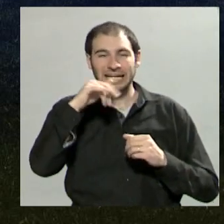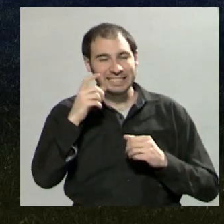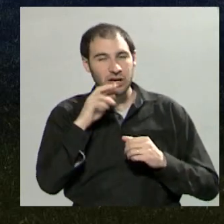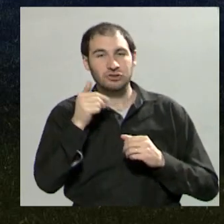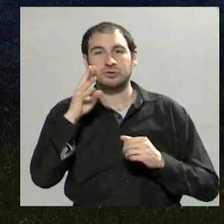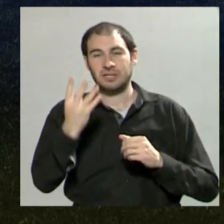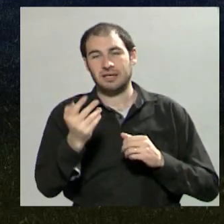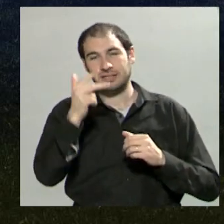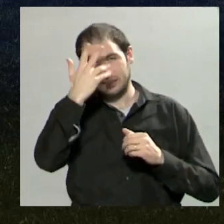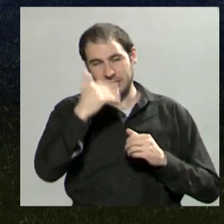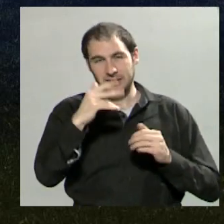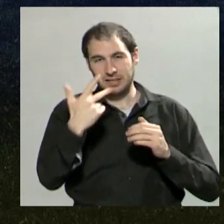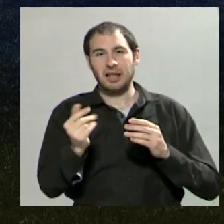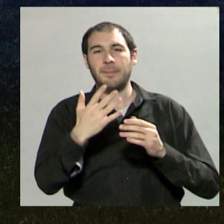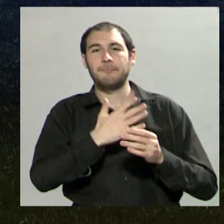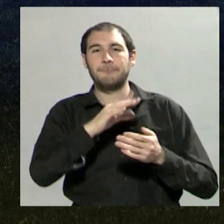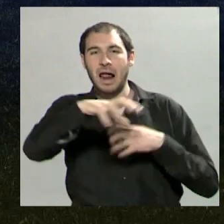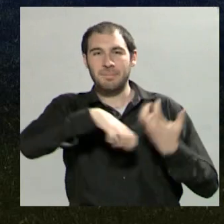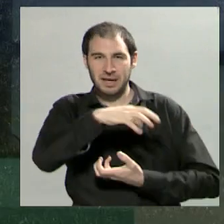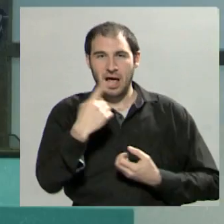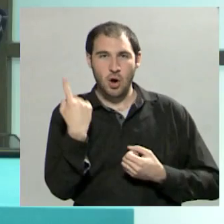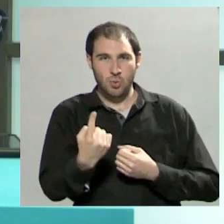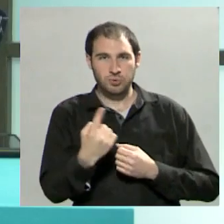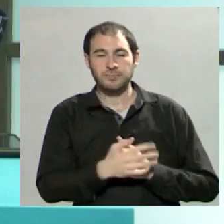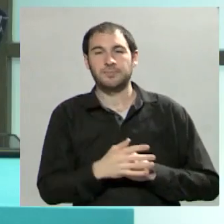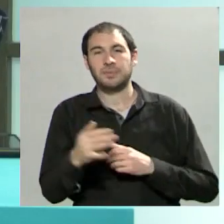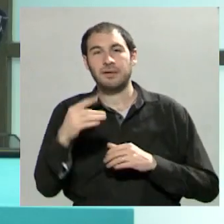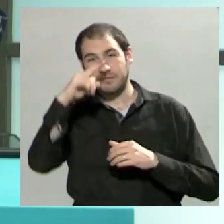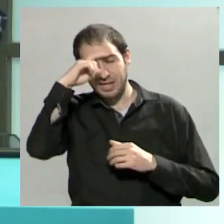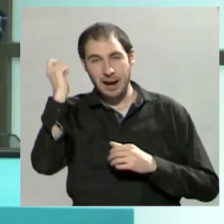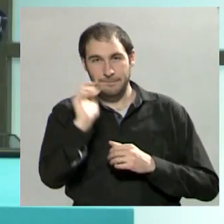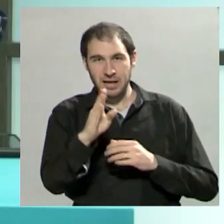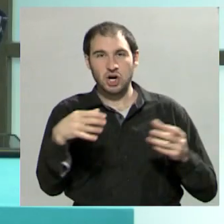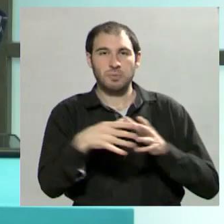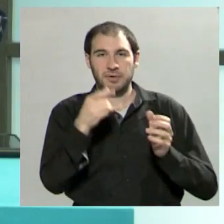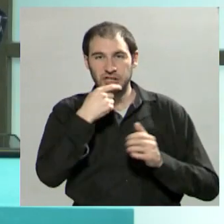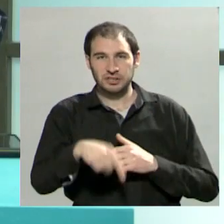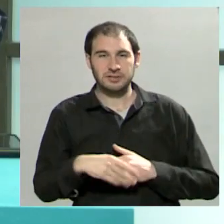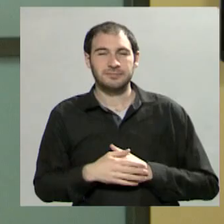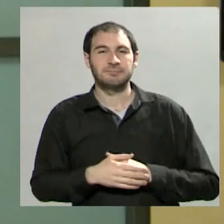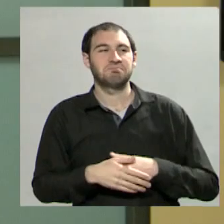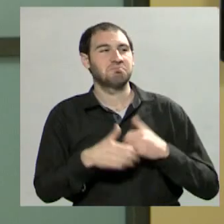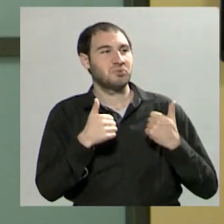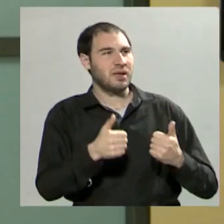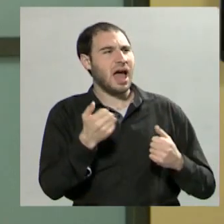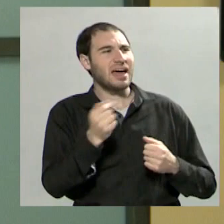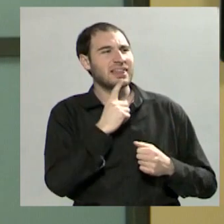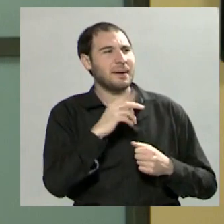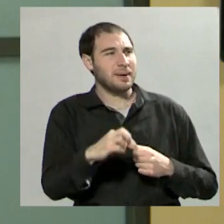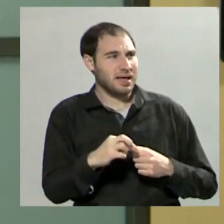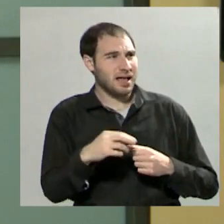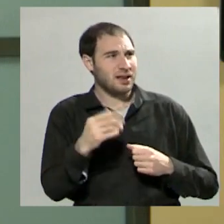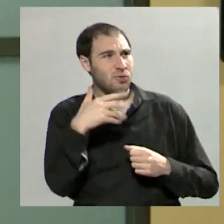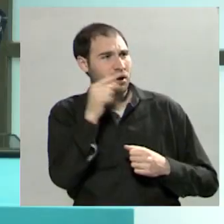San Martín y cierra la tabla Atlético Palmira con una unidad, lo que vendría siendo el Federal B de los equipos mendocinos. Buenísimo, el ATP que está en